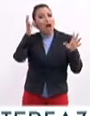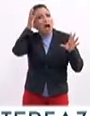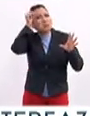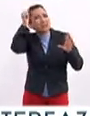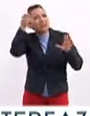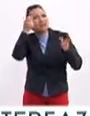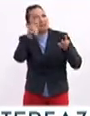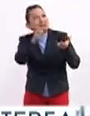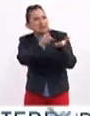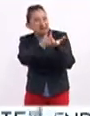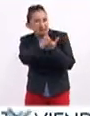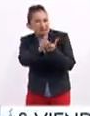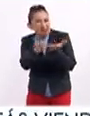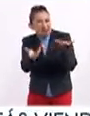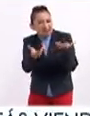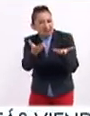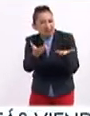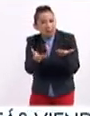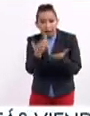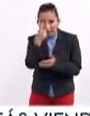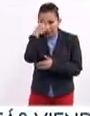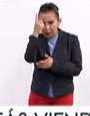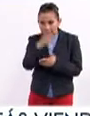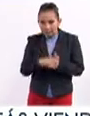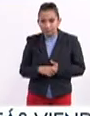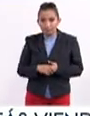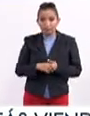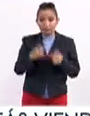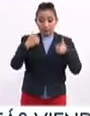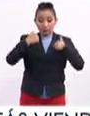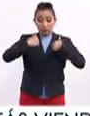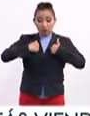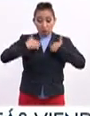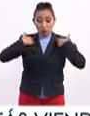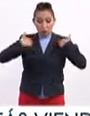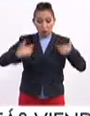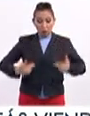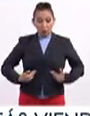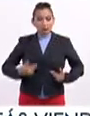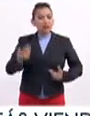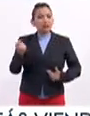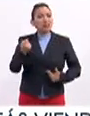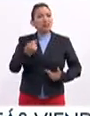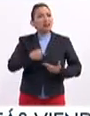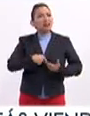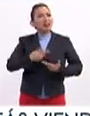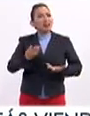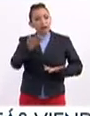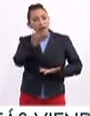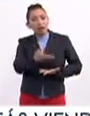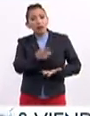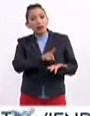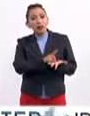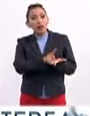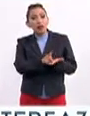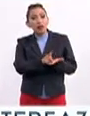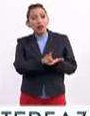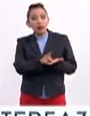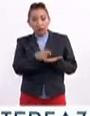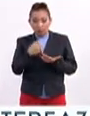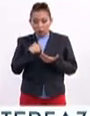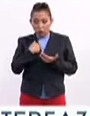abstractos y abiertos e indeterminados? Muy fácil. Yo para ser humano, ¿qué necesito? Y esos son los derechos. Yo